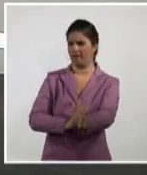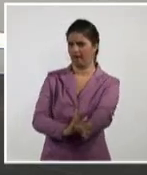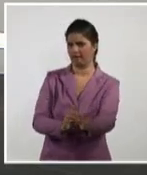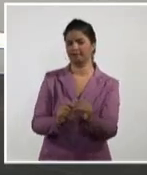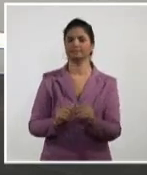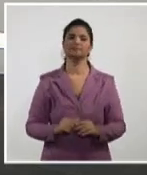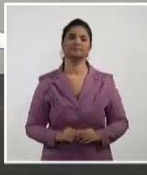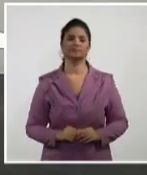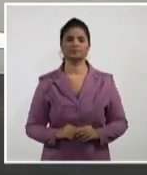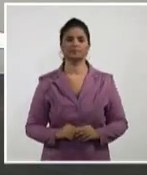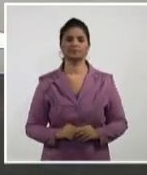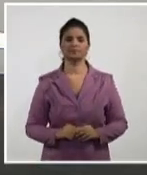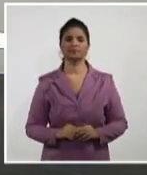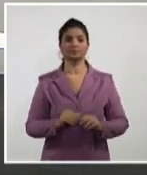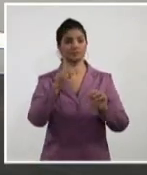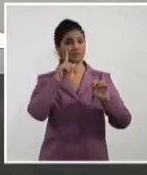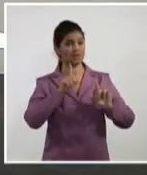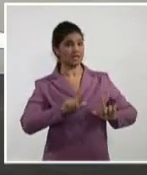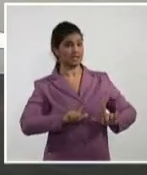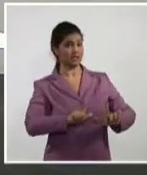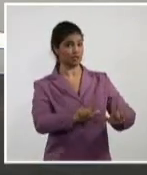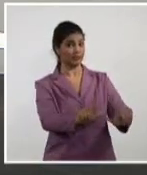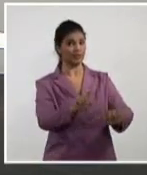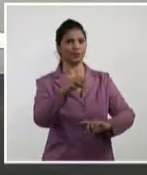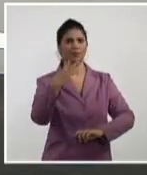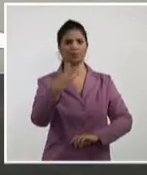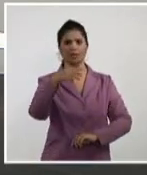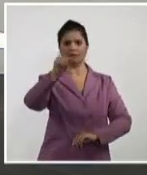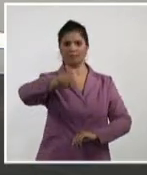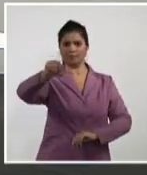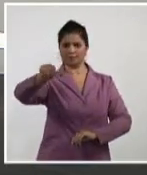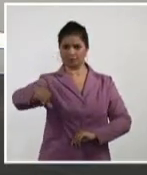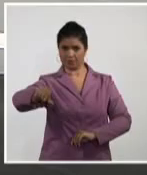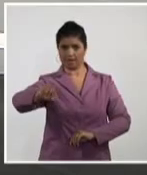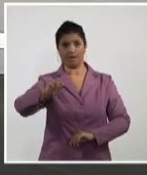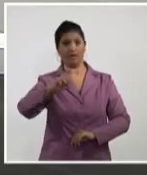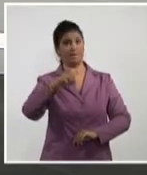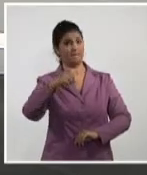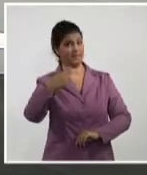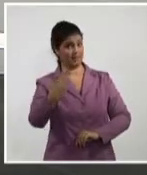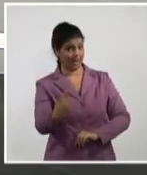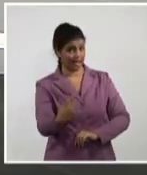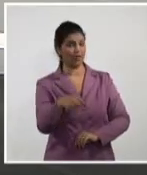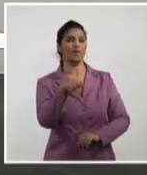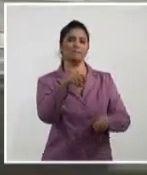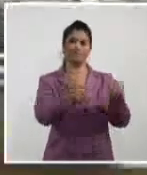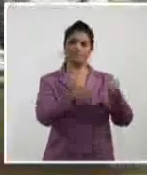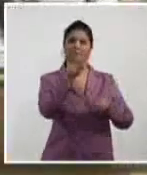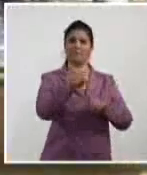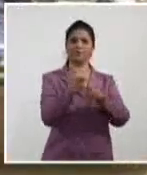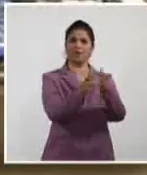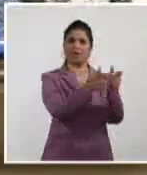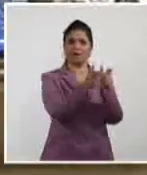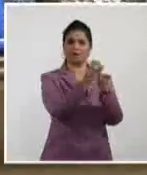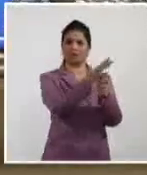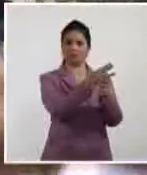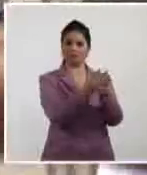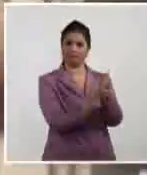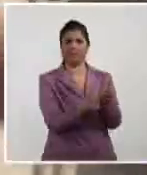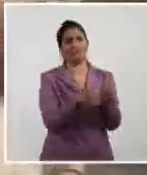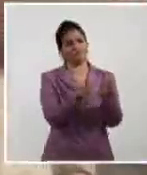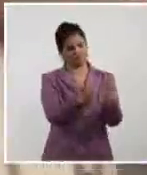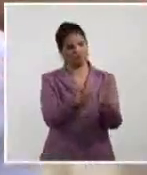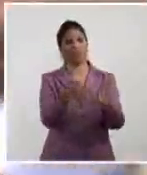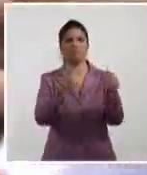2023. Se premiarán los 3 primeros de cada sexo, el primer andarín de cada asociación de personas con discapacidad y se entregarán 20 premios